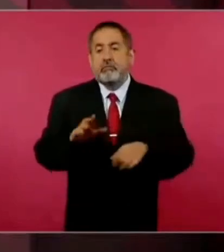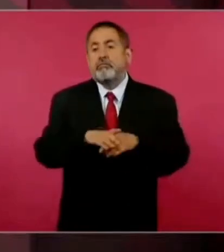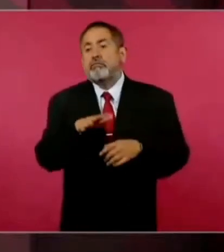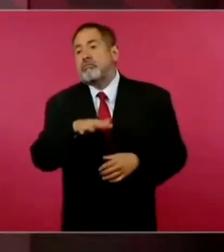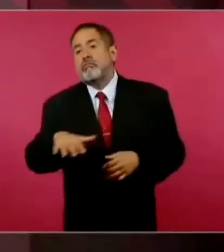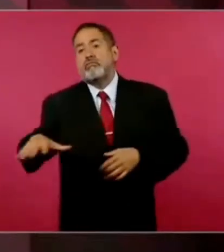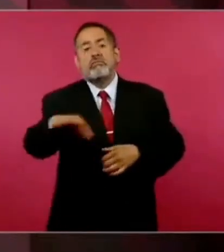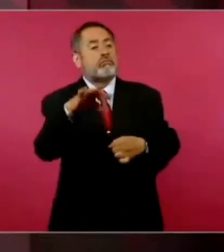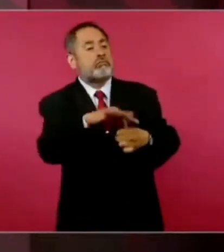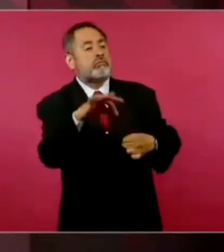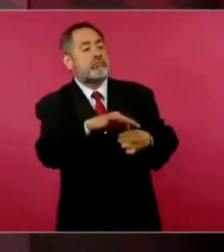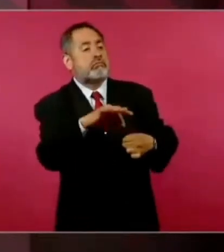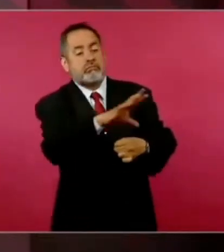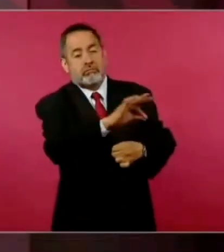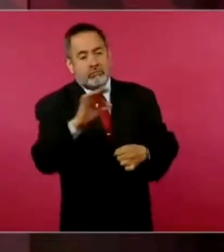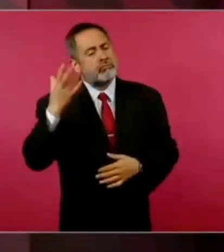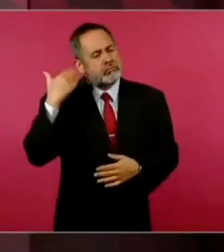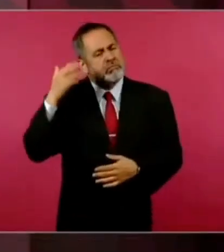popular, porque era electo.